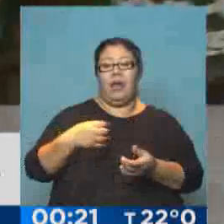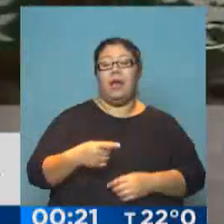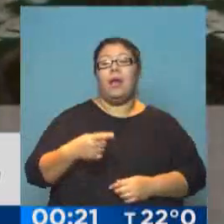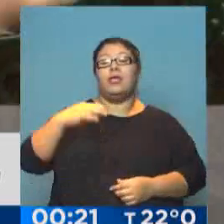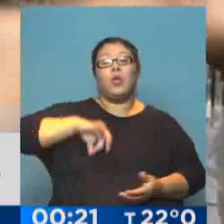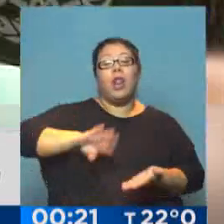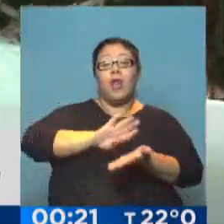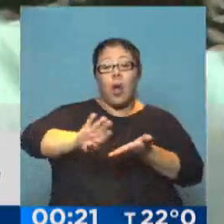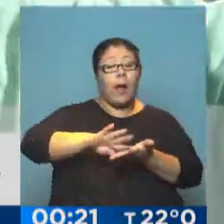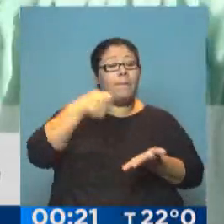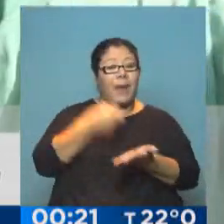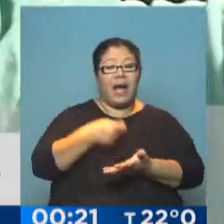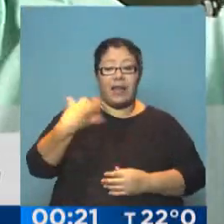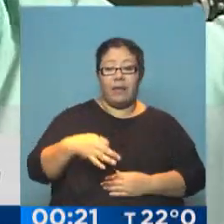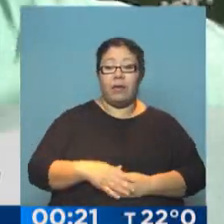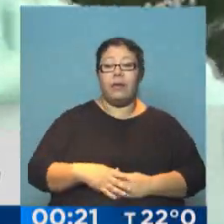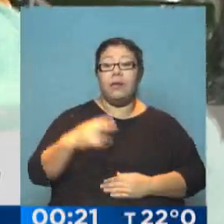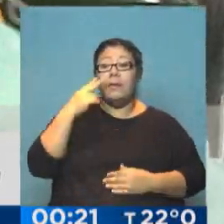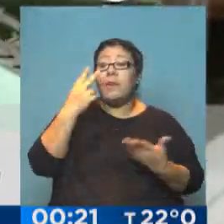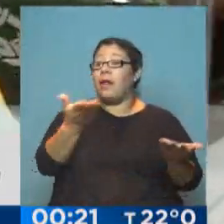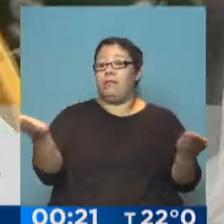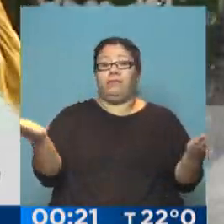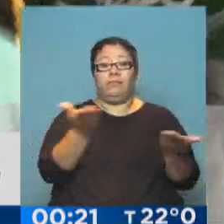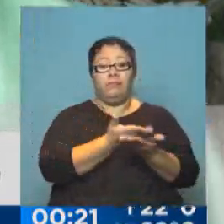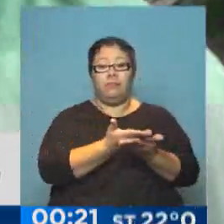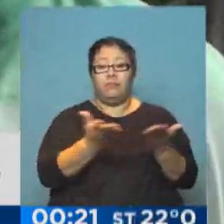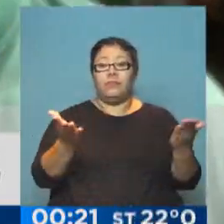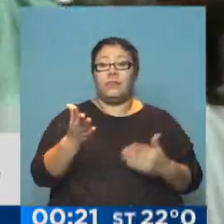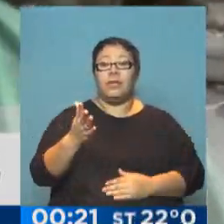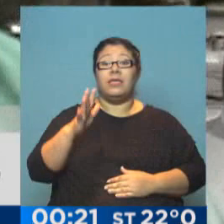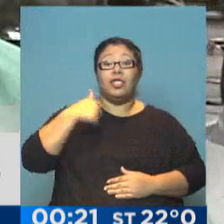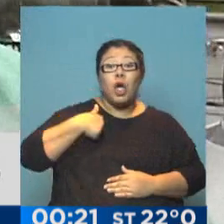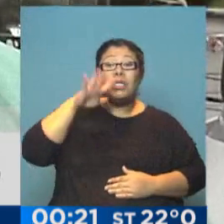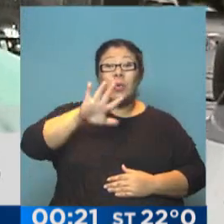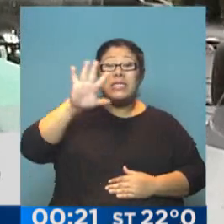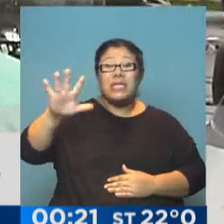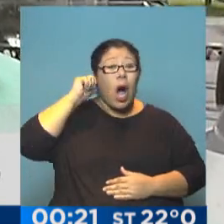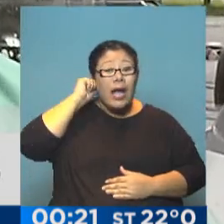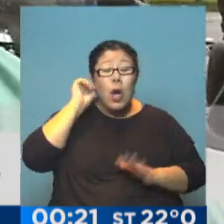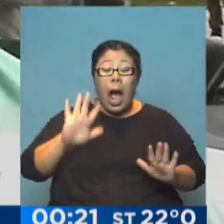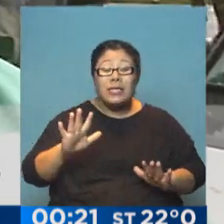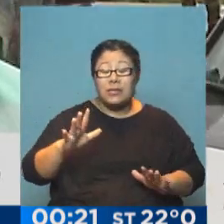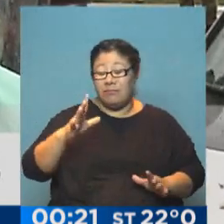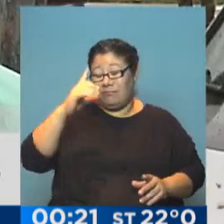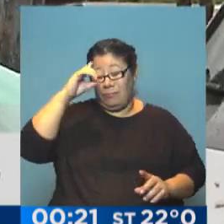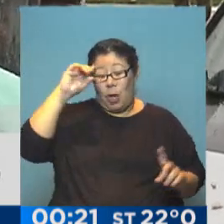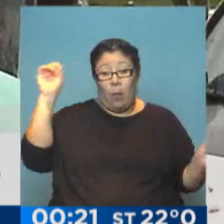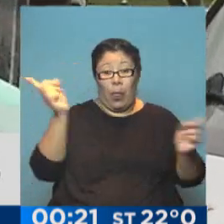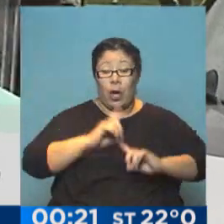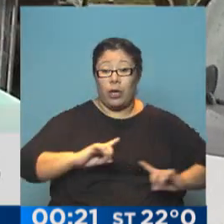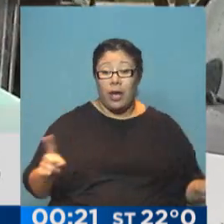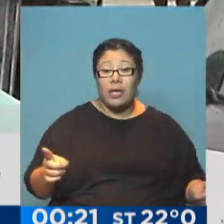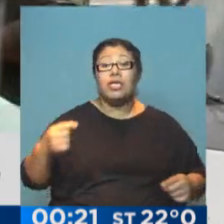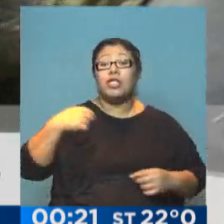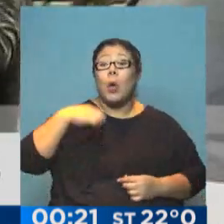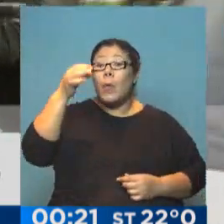cambio que me dice, mirá lo que me dice, rodeado. Con 55 años jamás pensé que iba a pedir esto. 22 de encargado de la planta, soy encargado